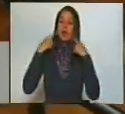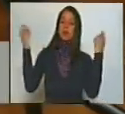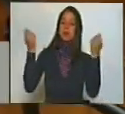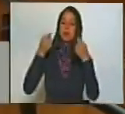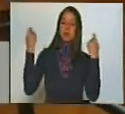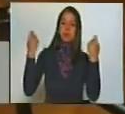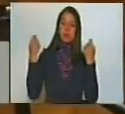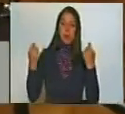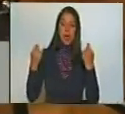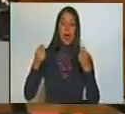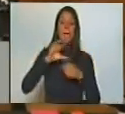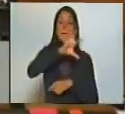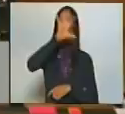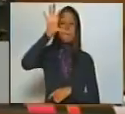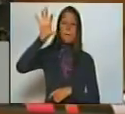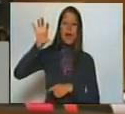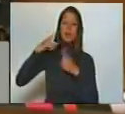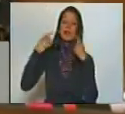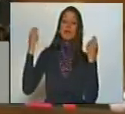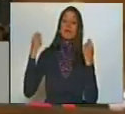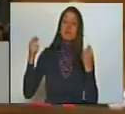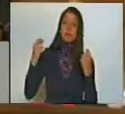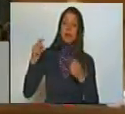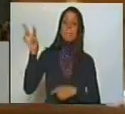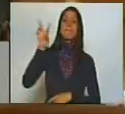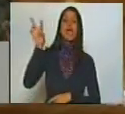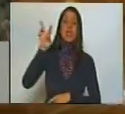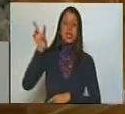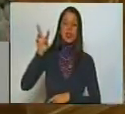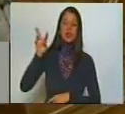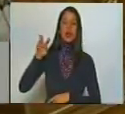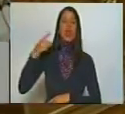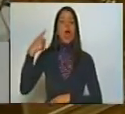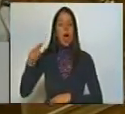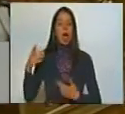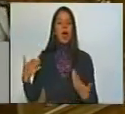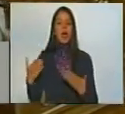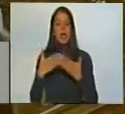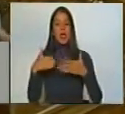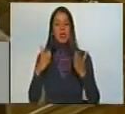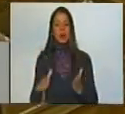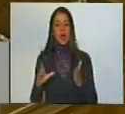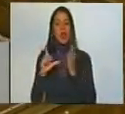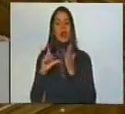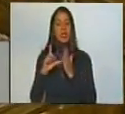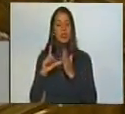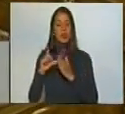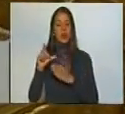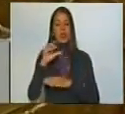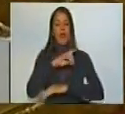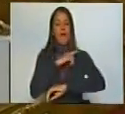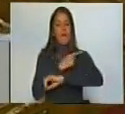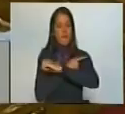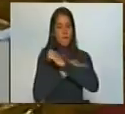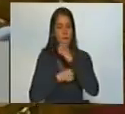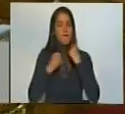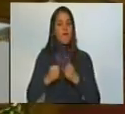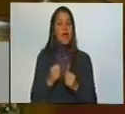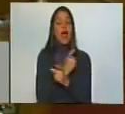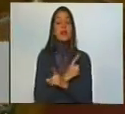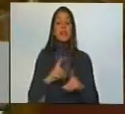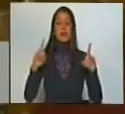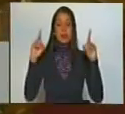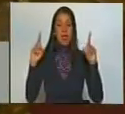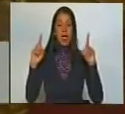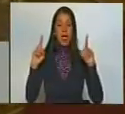diremos a todos los países que Venezuela cuenta con un movimiento estudiantil verdaderamente democrático y que ese